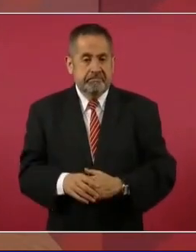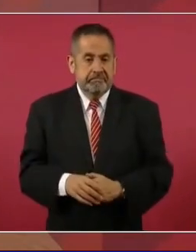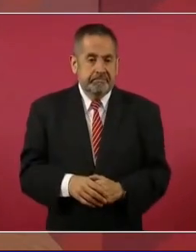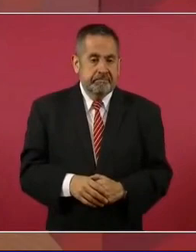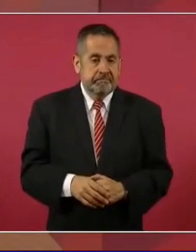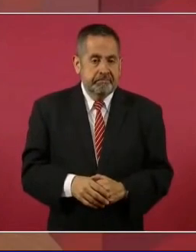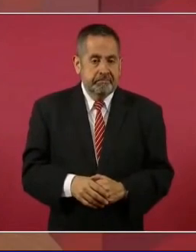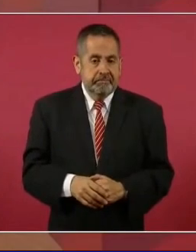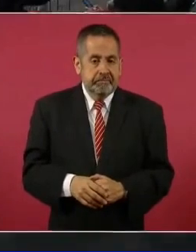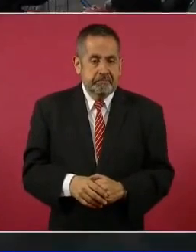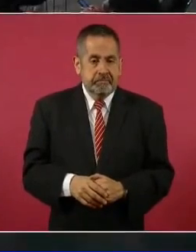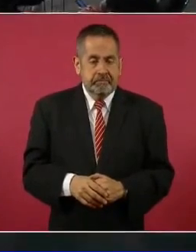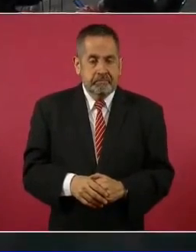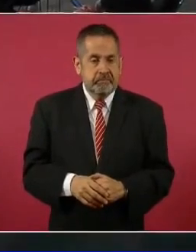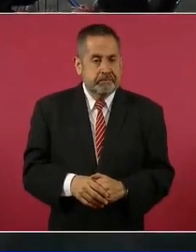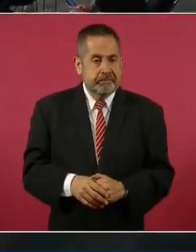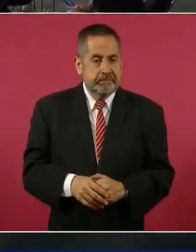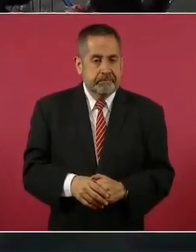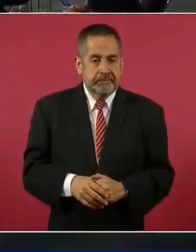hubiese